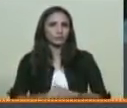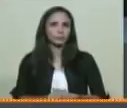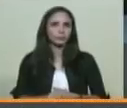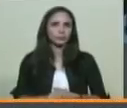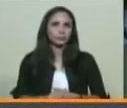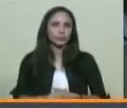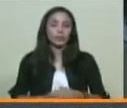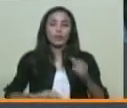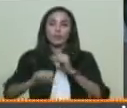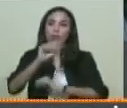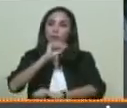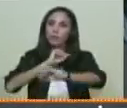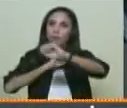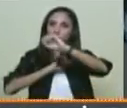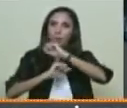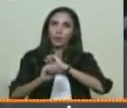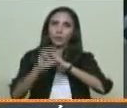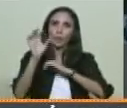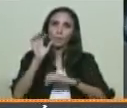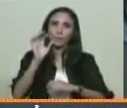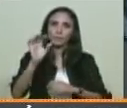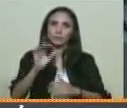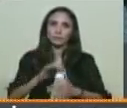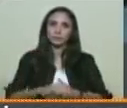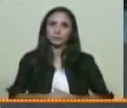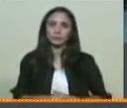luchando por la alborada, que también es camarada.